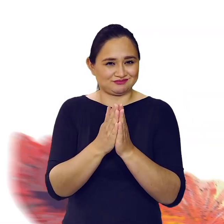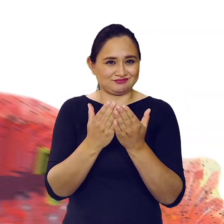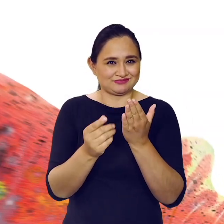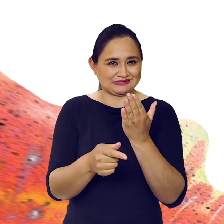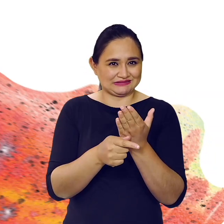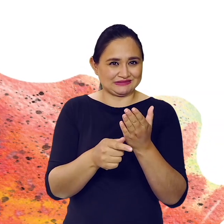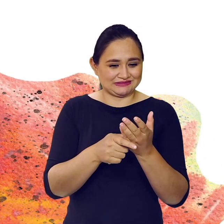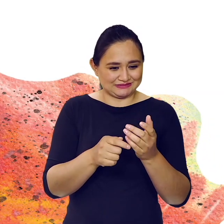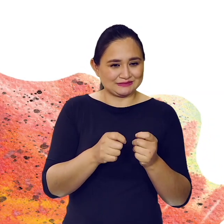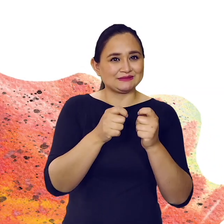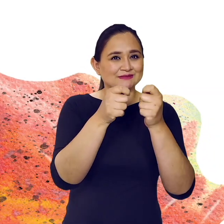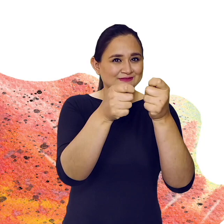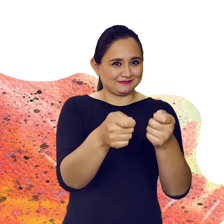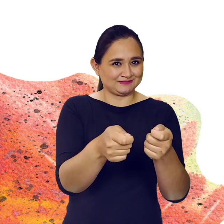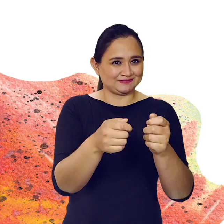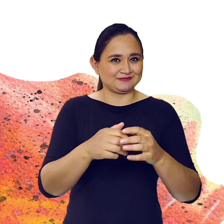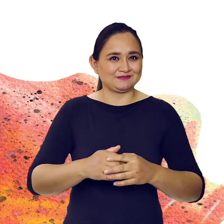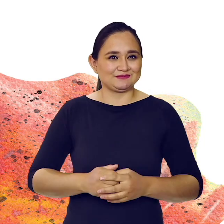libro.